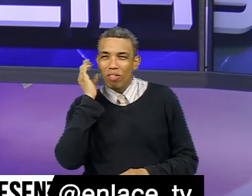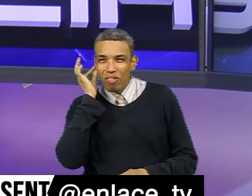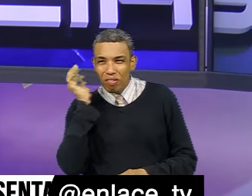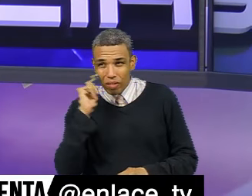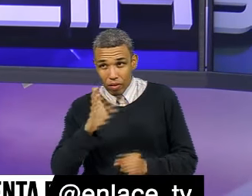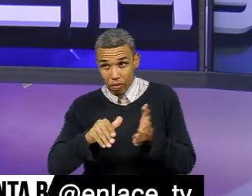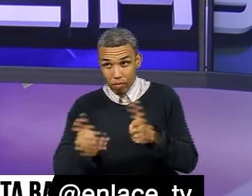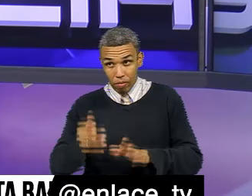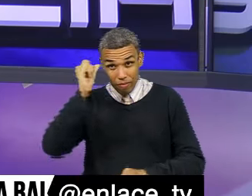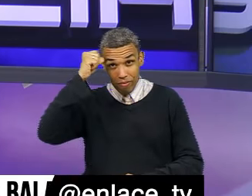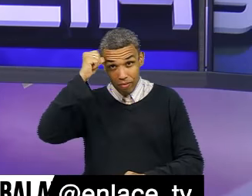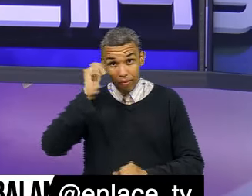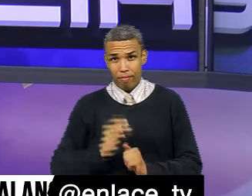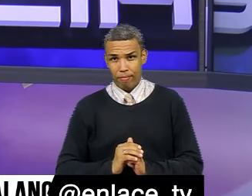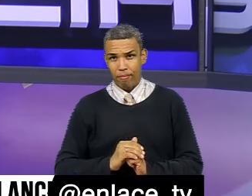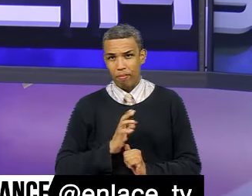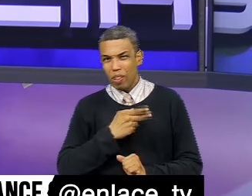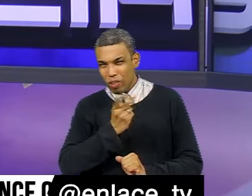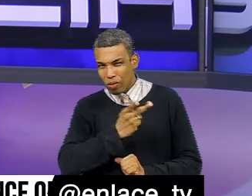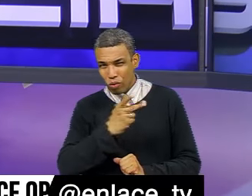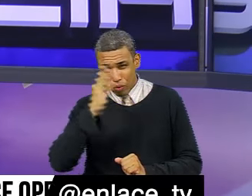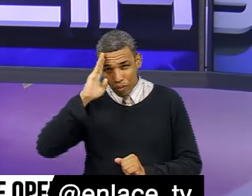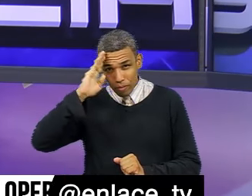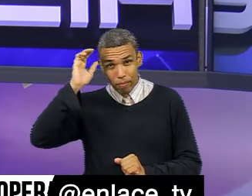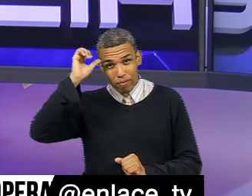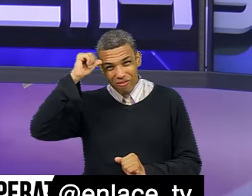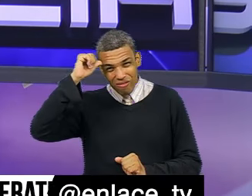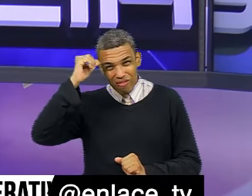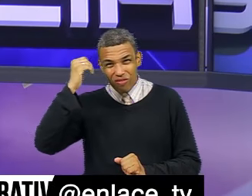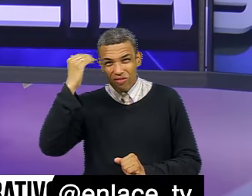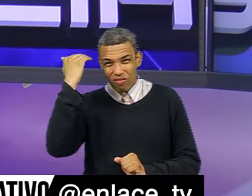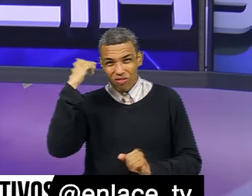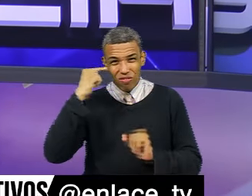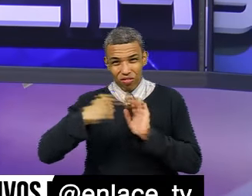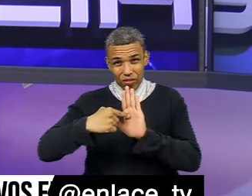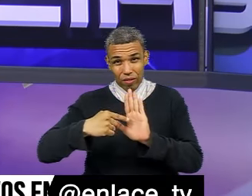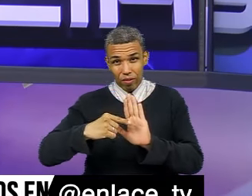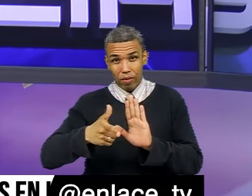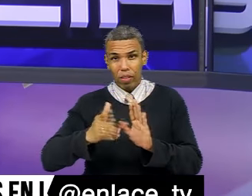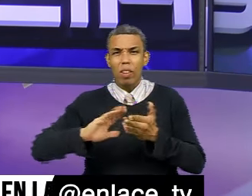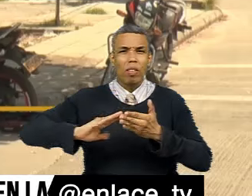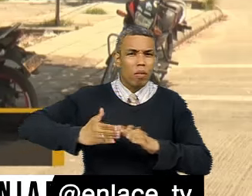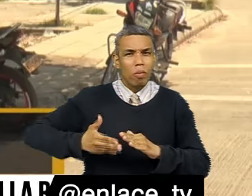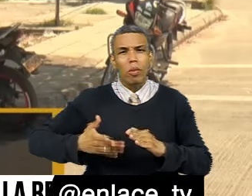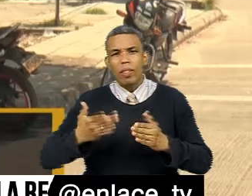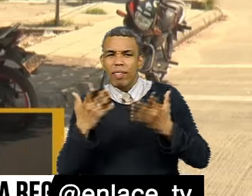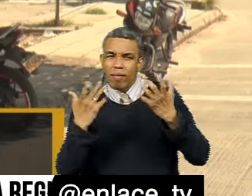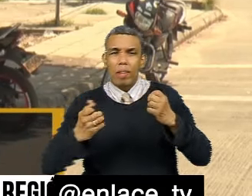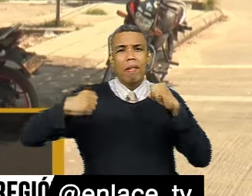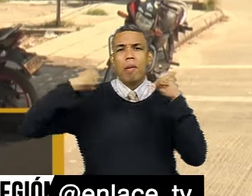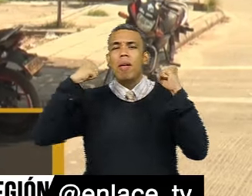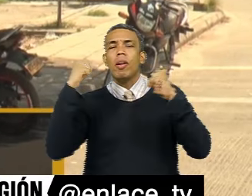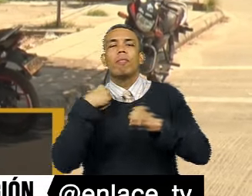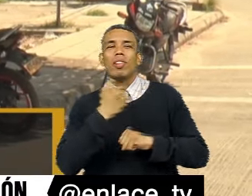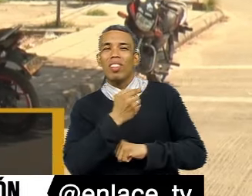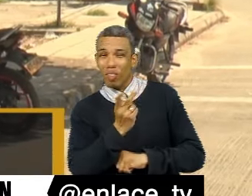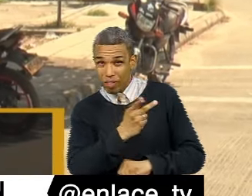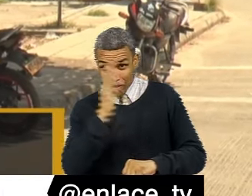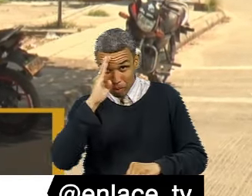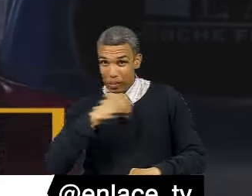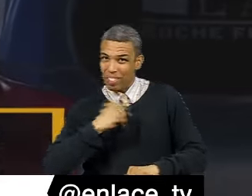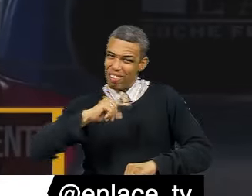los que se vieron involucrados dos uniformados del área de inteligencia del Departamento Policía Magdalena Medio. En el Salón Comunal del barrio Ciudadela Pipatón